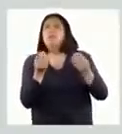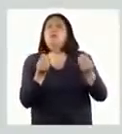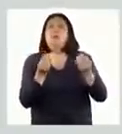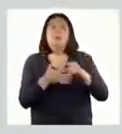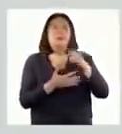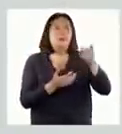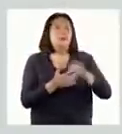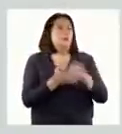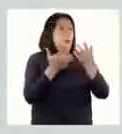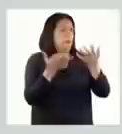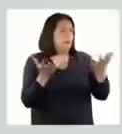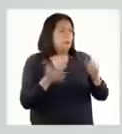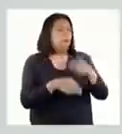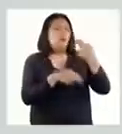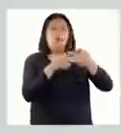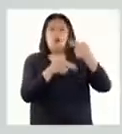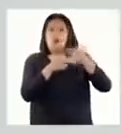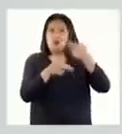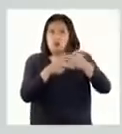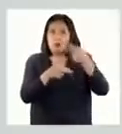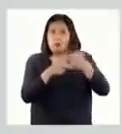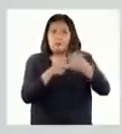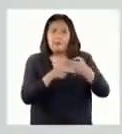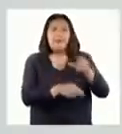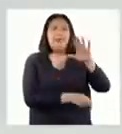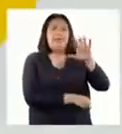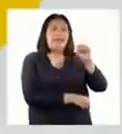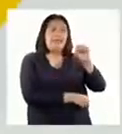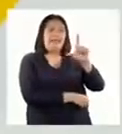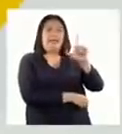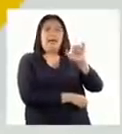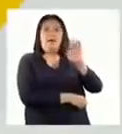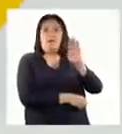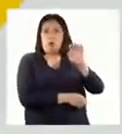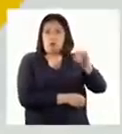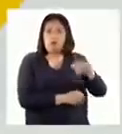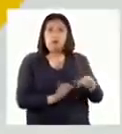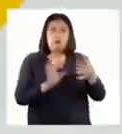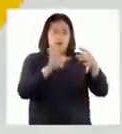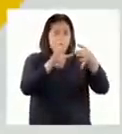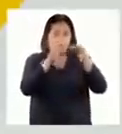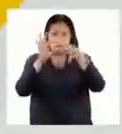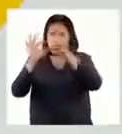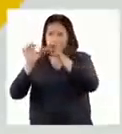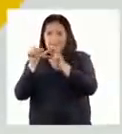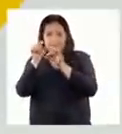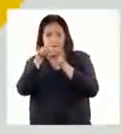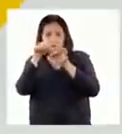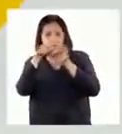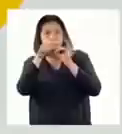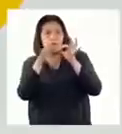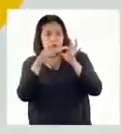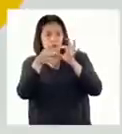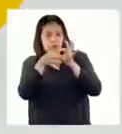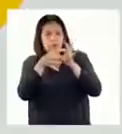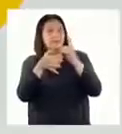por elementos llamados eslabones. Un eslabón, como saben, es cada una de las